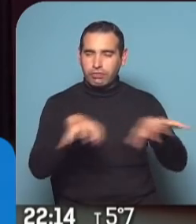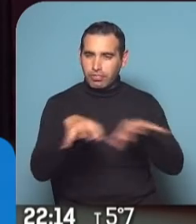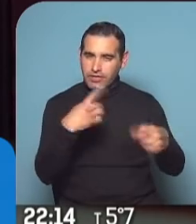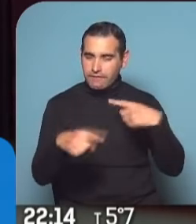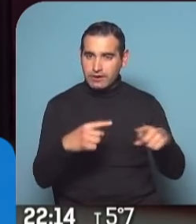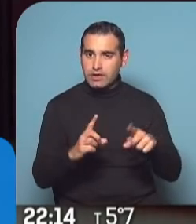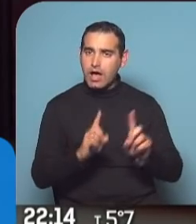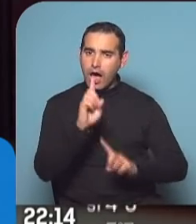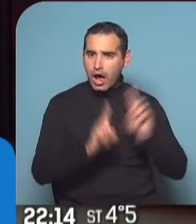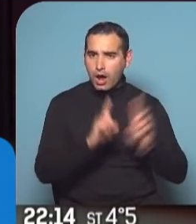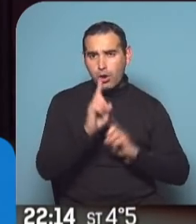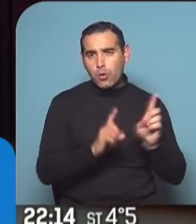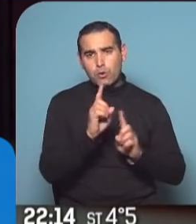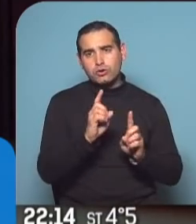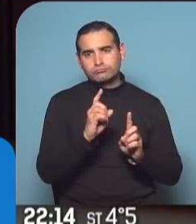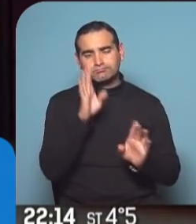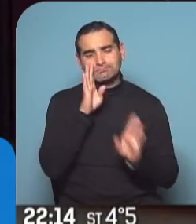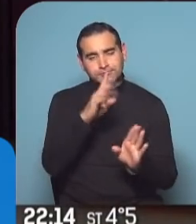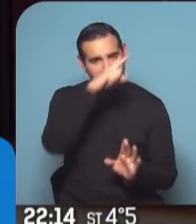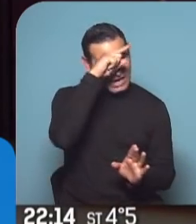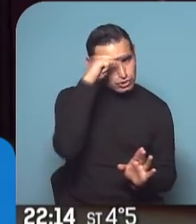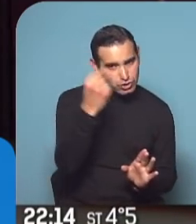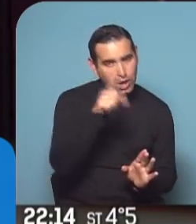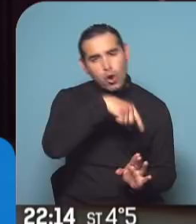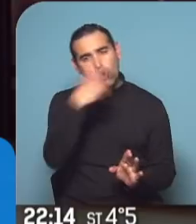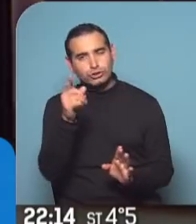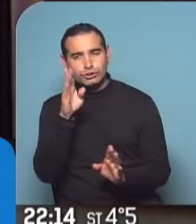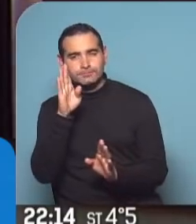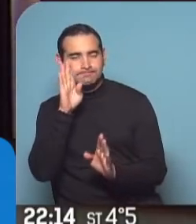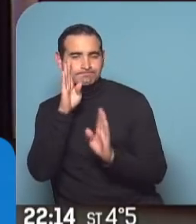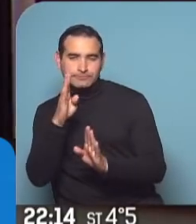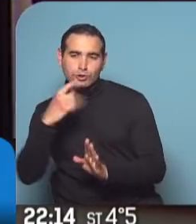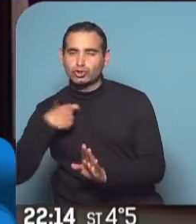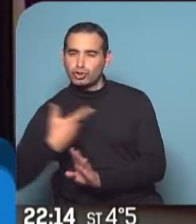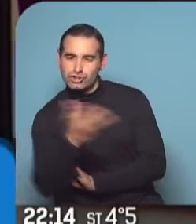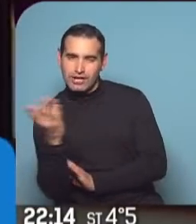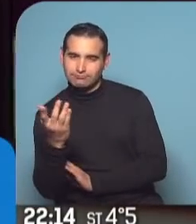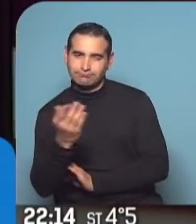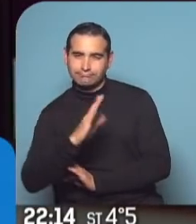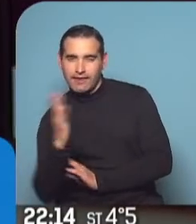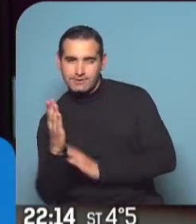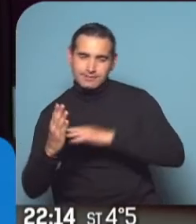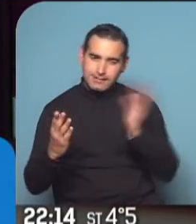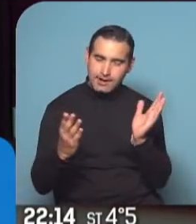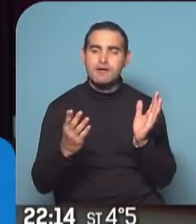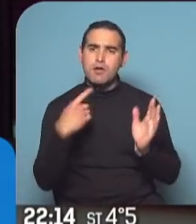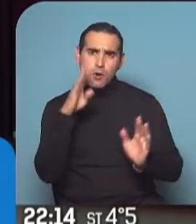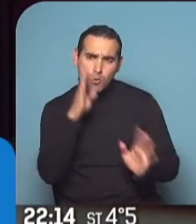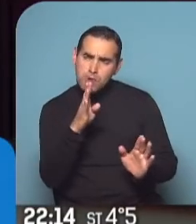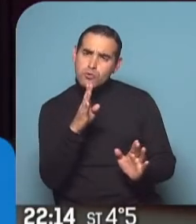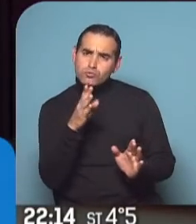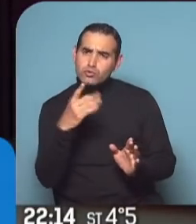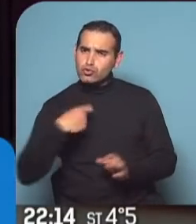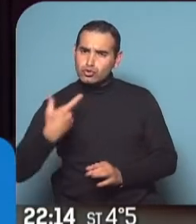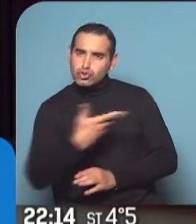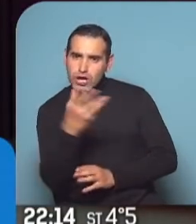sector más inclinado a lo nacional y otro sector más inclinado a lo social, hay una izquierda y una derecha, ¿no? Pero si miramos un poco las propuestas más inclinadas hacia el lado